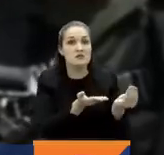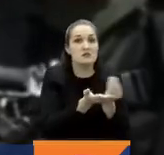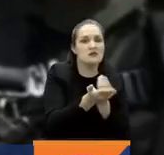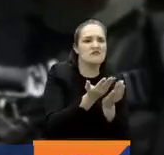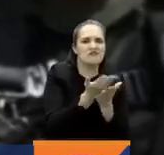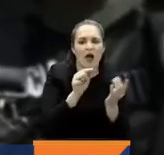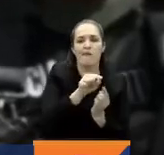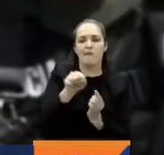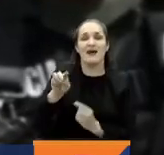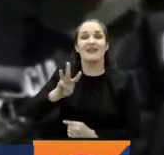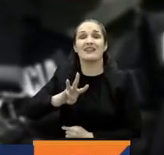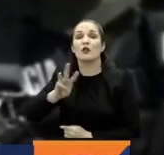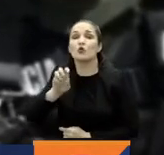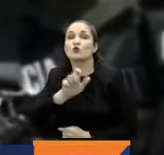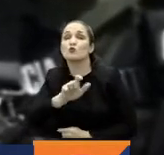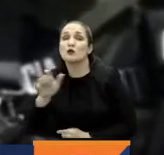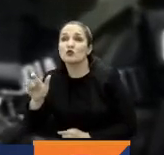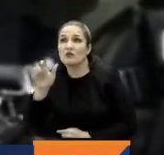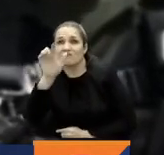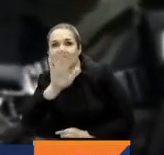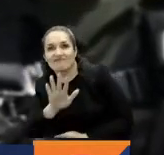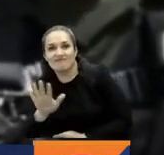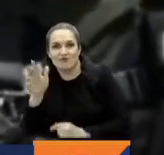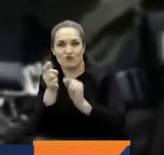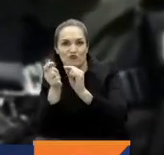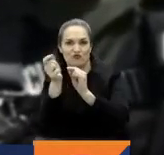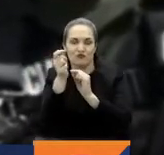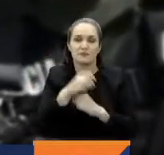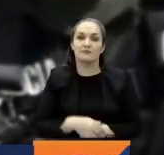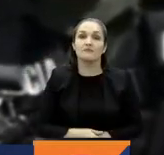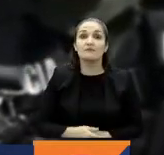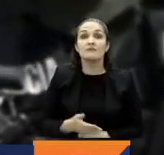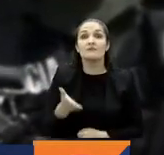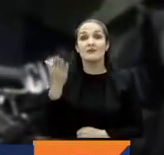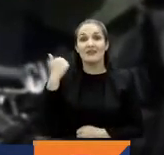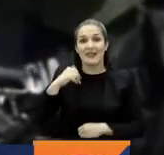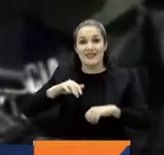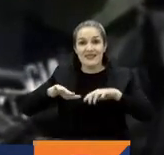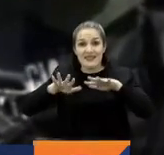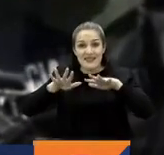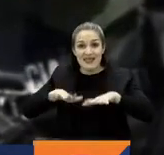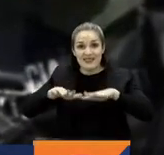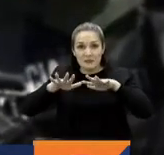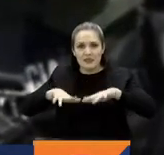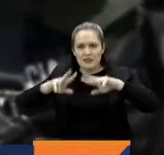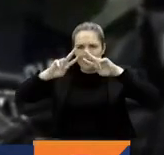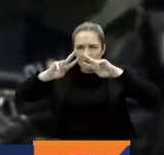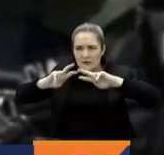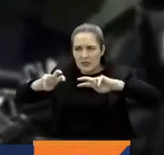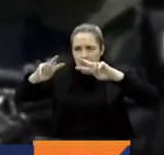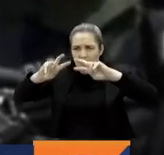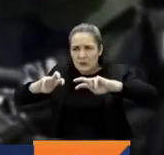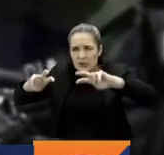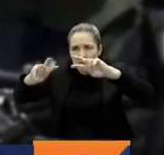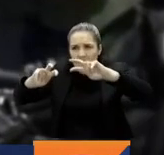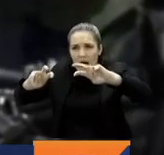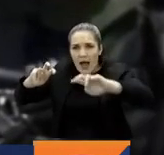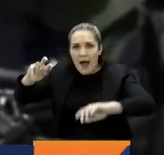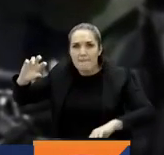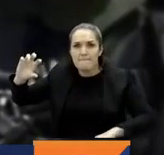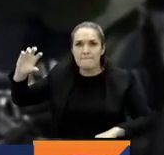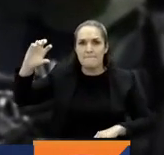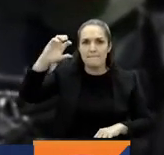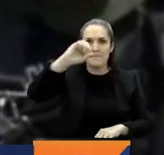Las investigaciones de más de 10 meses permitieron conocer que los capturados eran los encargados de realizar amenazas